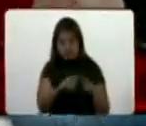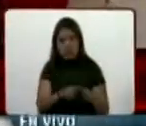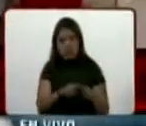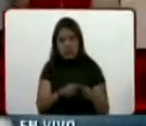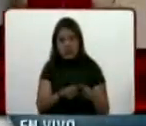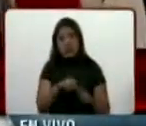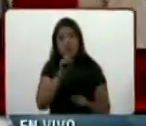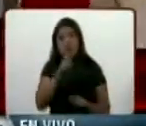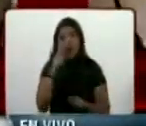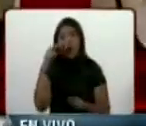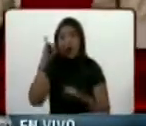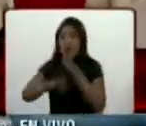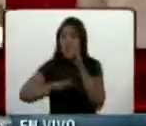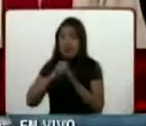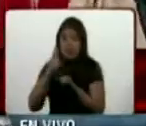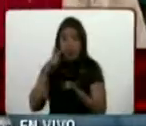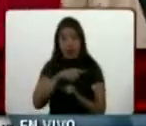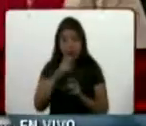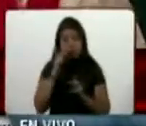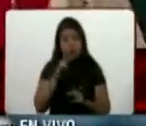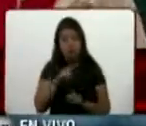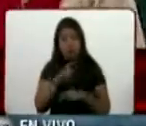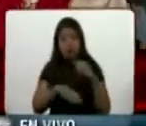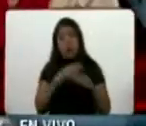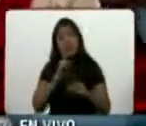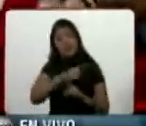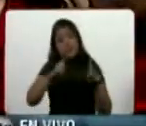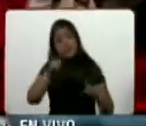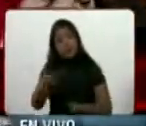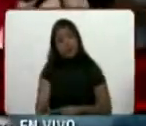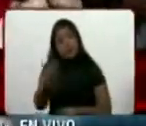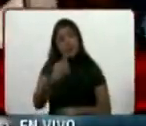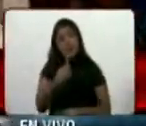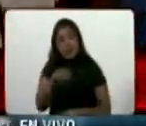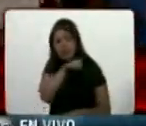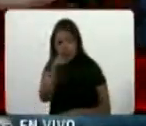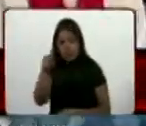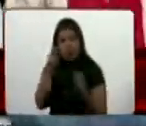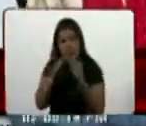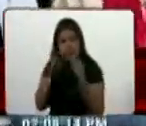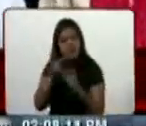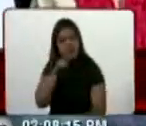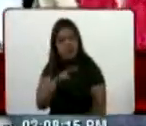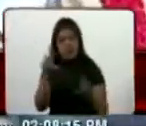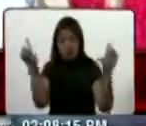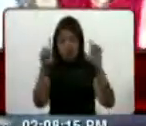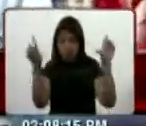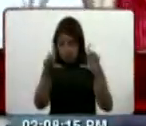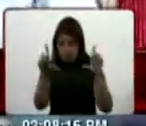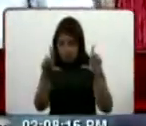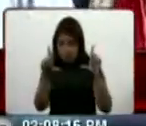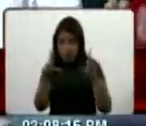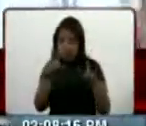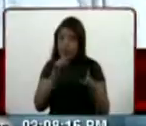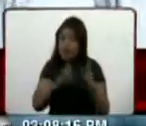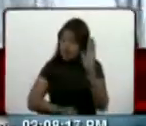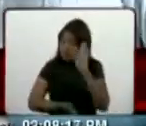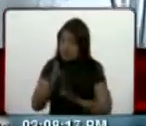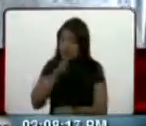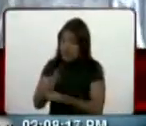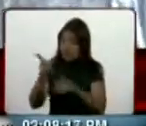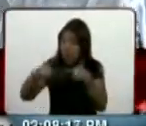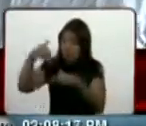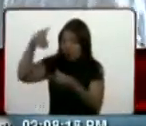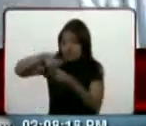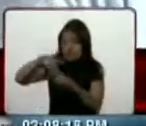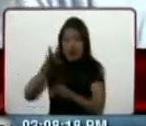reconocimiento internacional. Y esto es muy importante decirlo. Pero también es importante decir que usted, que está en su casa viendo esta transmisión, se dirija inmediatamente al centro electoral.